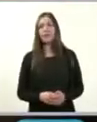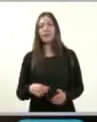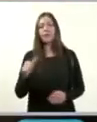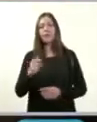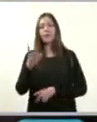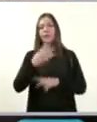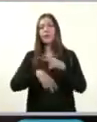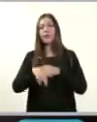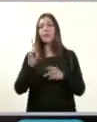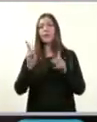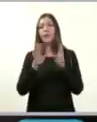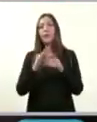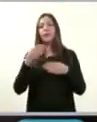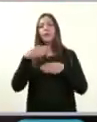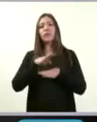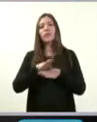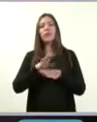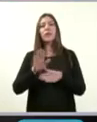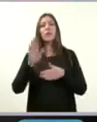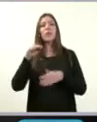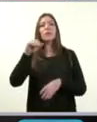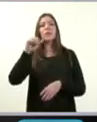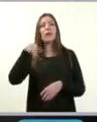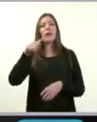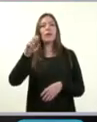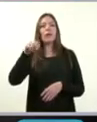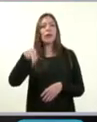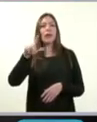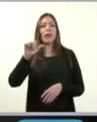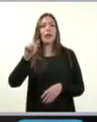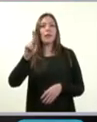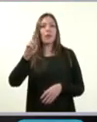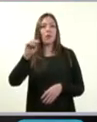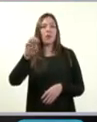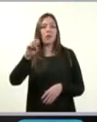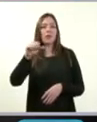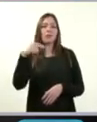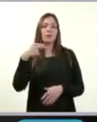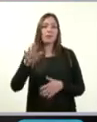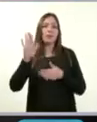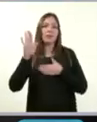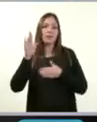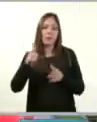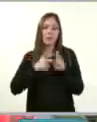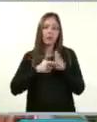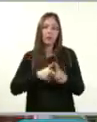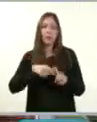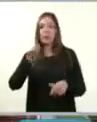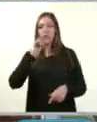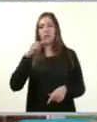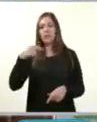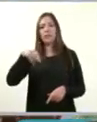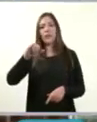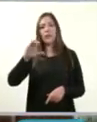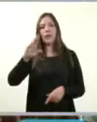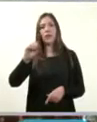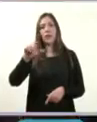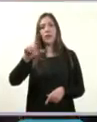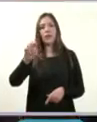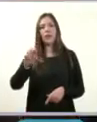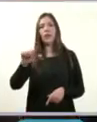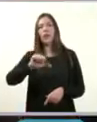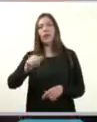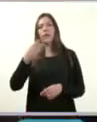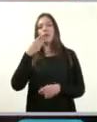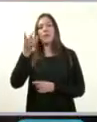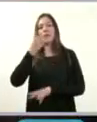hablar de Mantén la Promesa, está con nosotros la directora de AHF México. Ella es Nicole Filkenstein Misraji. ¿Cómo estás, Nicole? Hola,